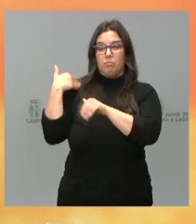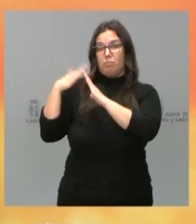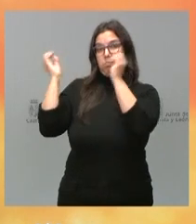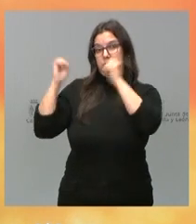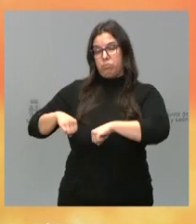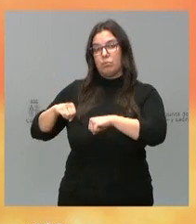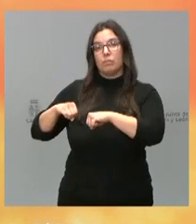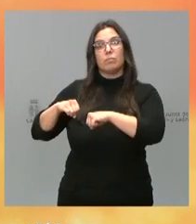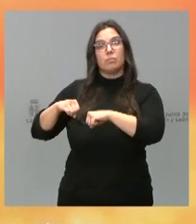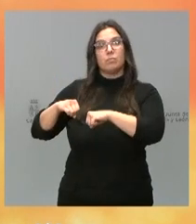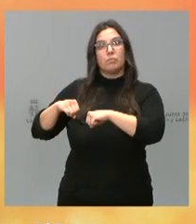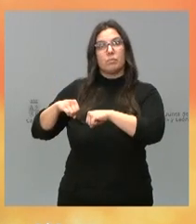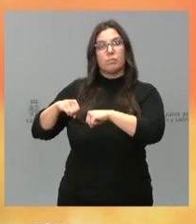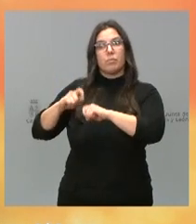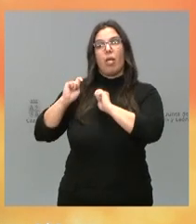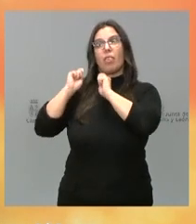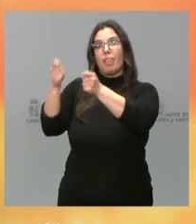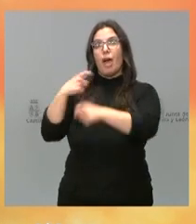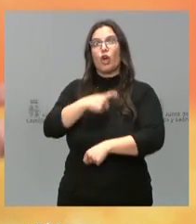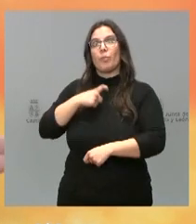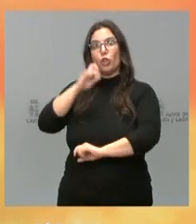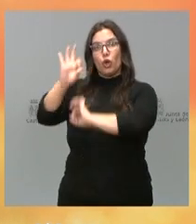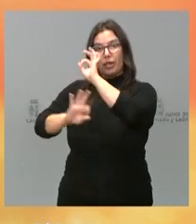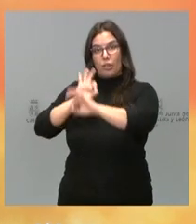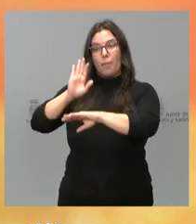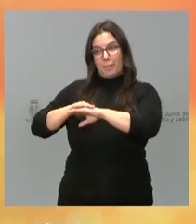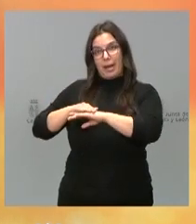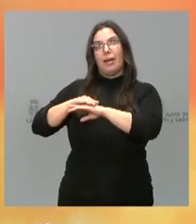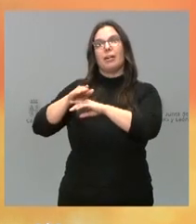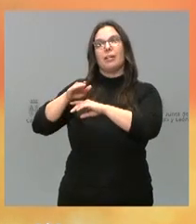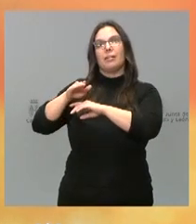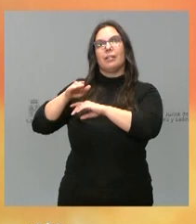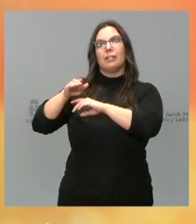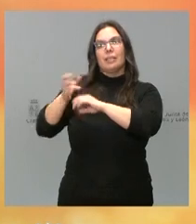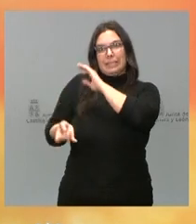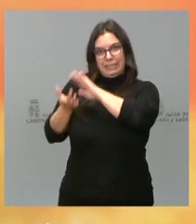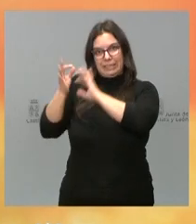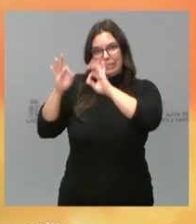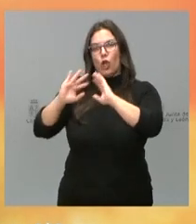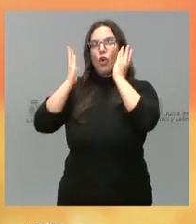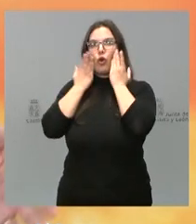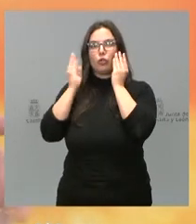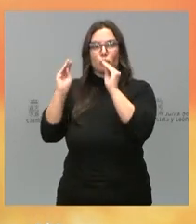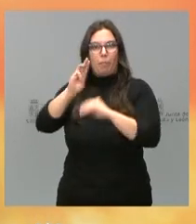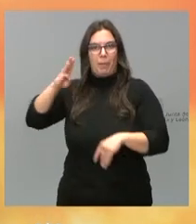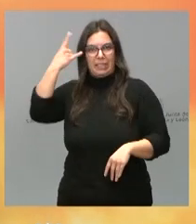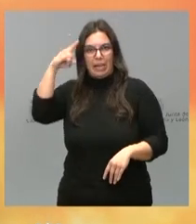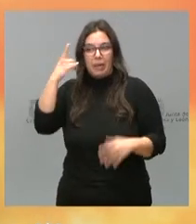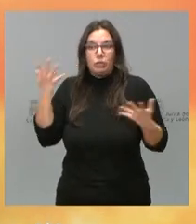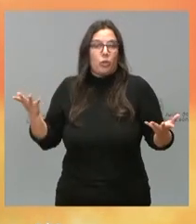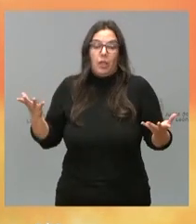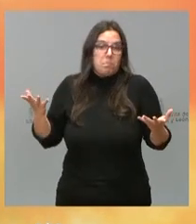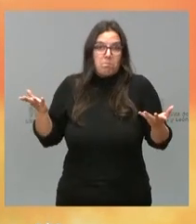la el nombramiento de una comisión organizadora para la celebración del congreso del partido O sea que bueno